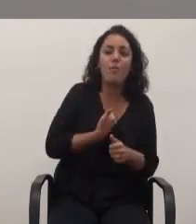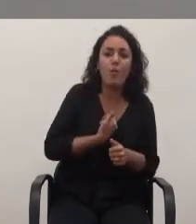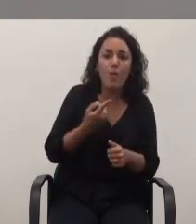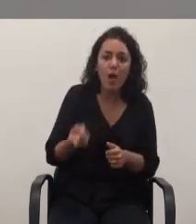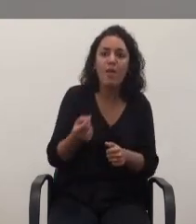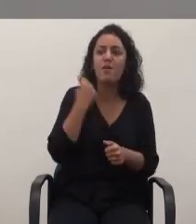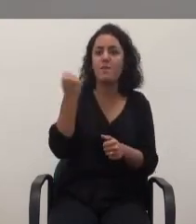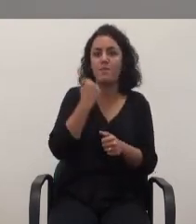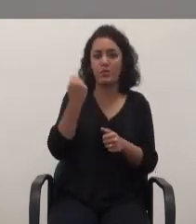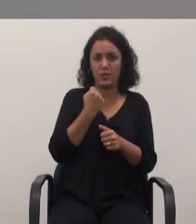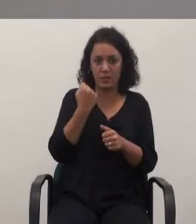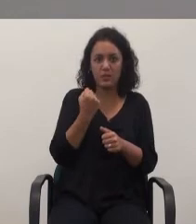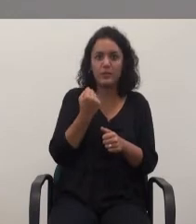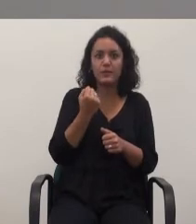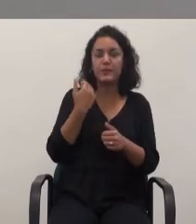diálogo con el campo profesional.